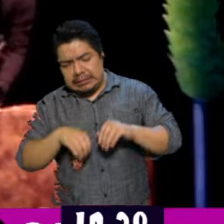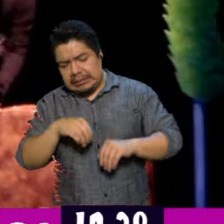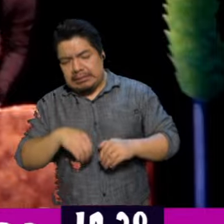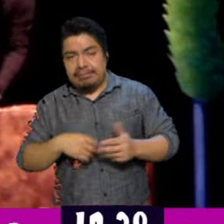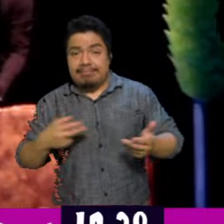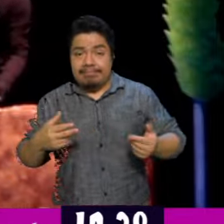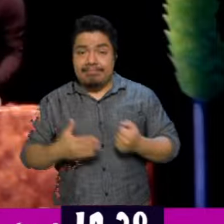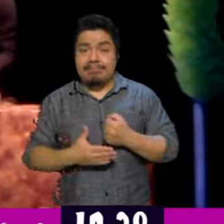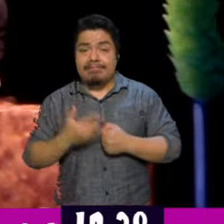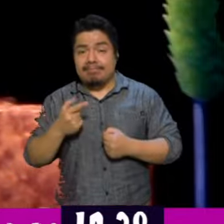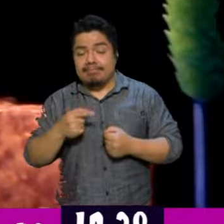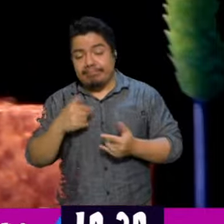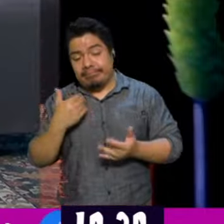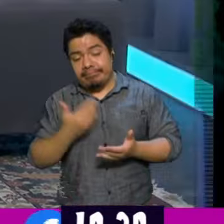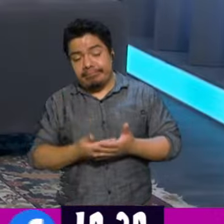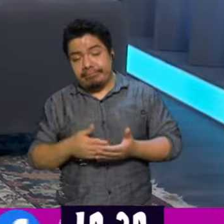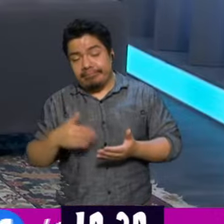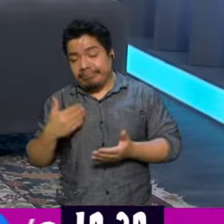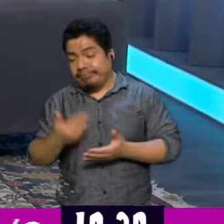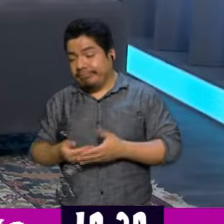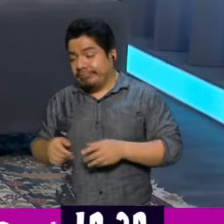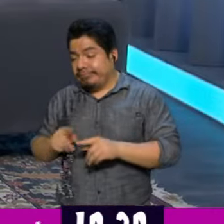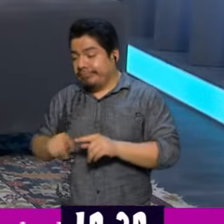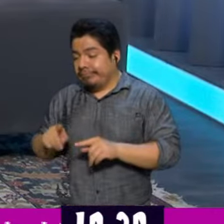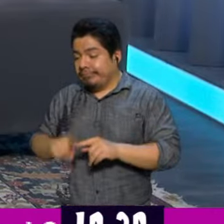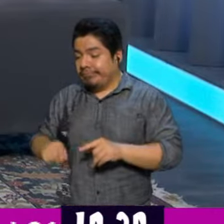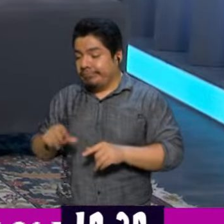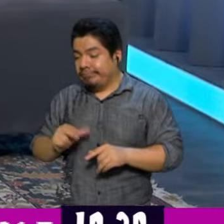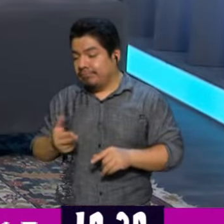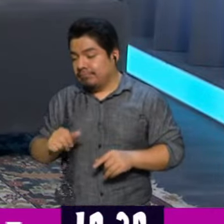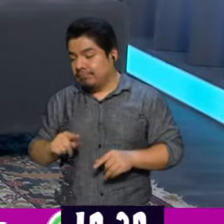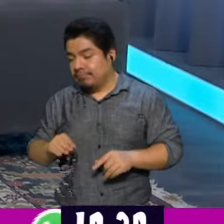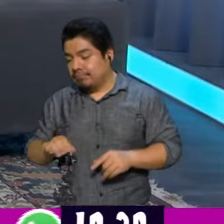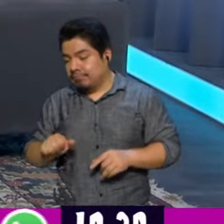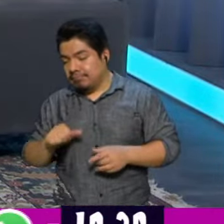por eso también se caen todos los ahuehuetes, todo eso.